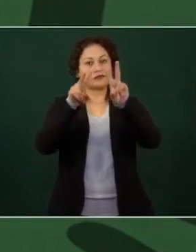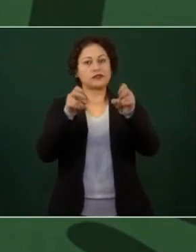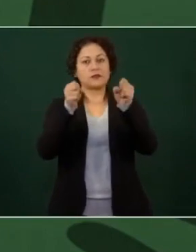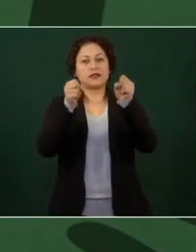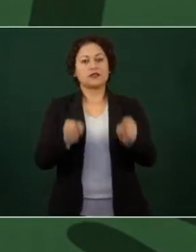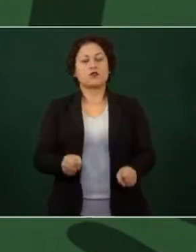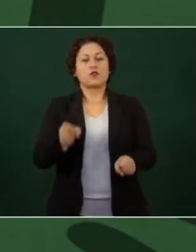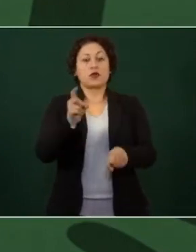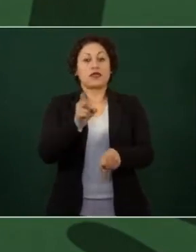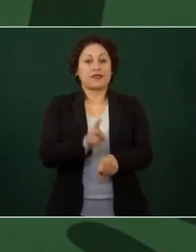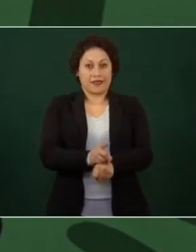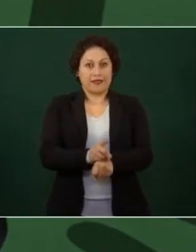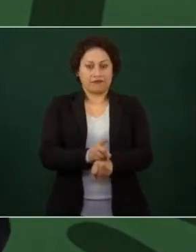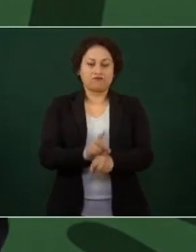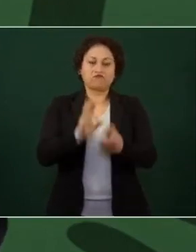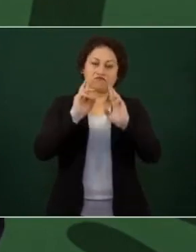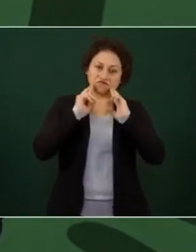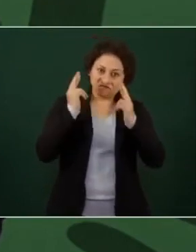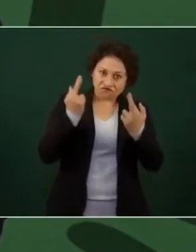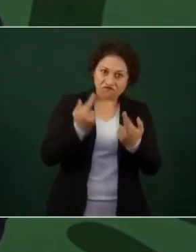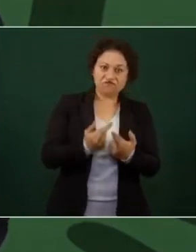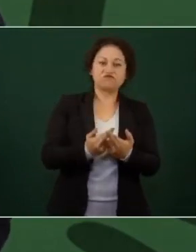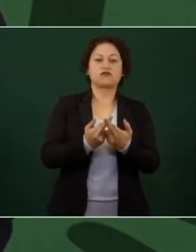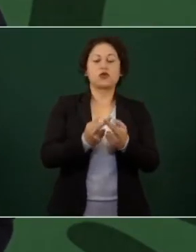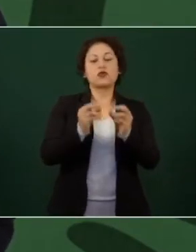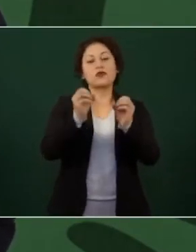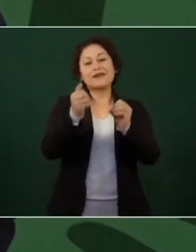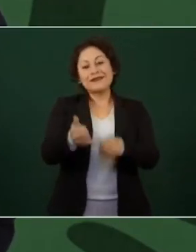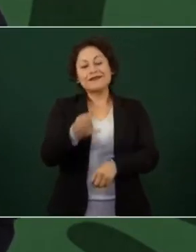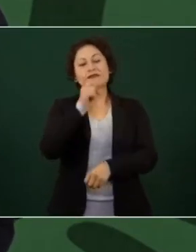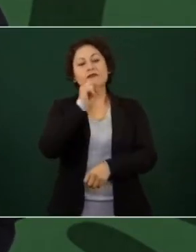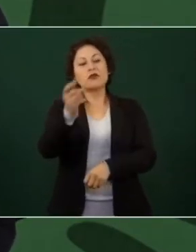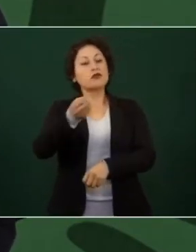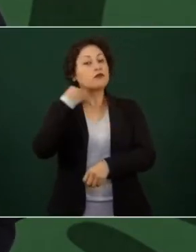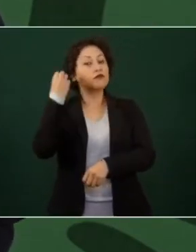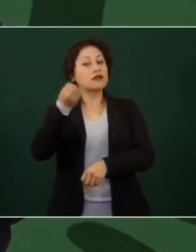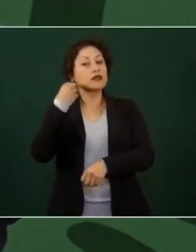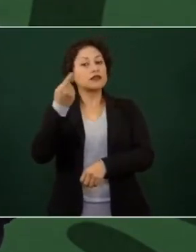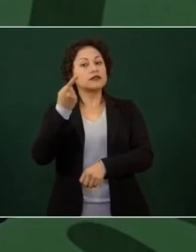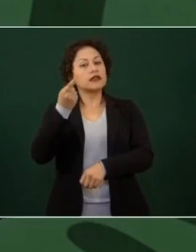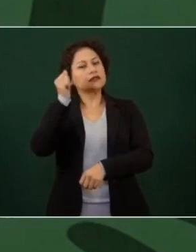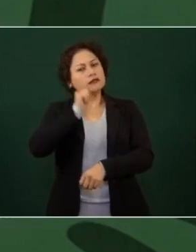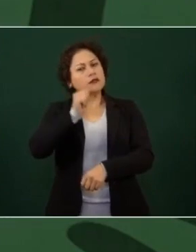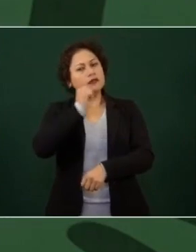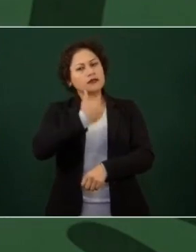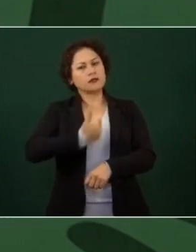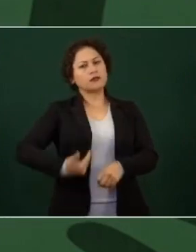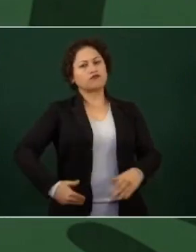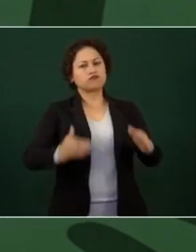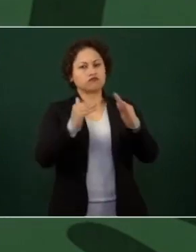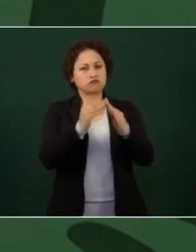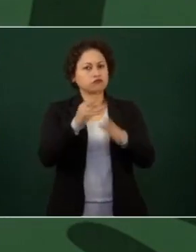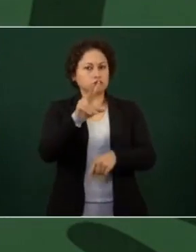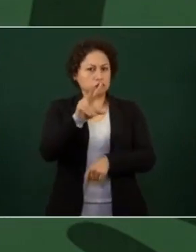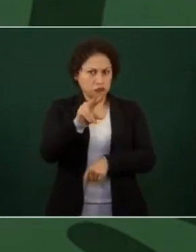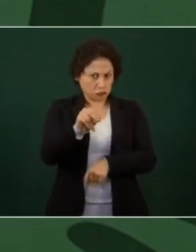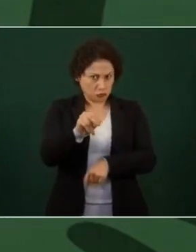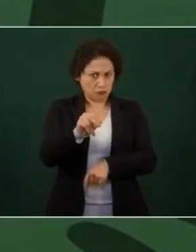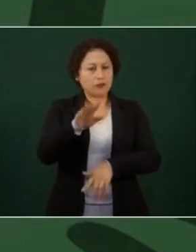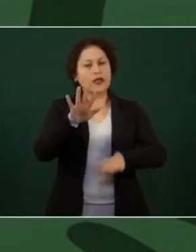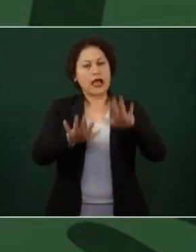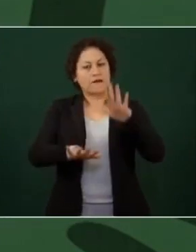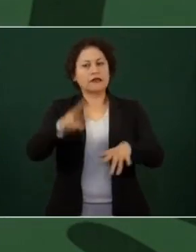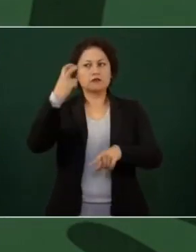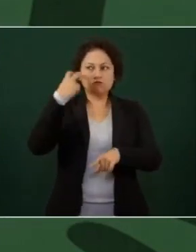hacen en Palacio Nacional. Salimos a los estados y lo vamos a seguir